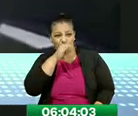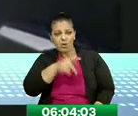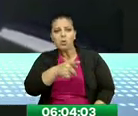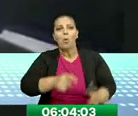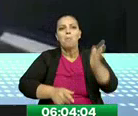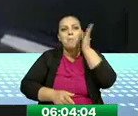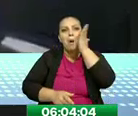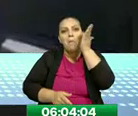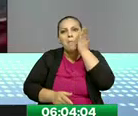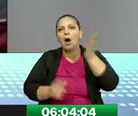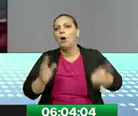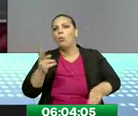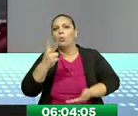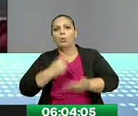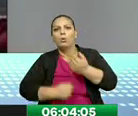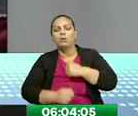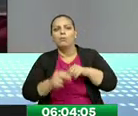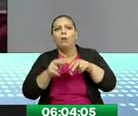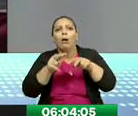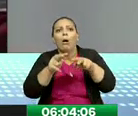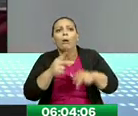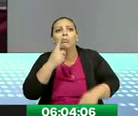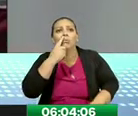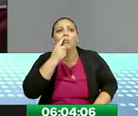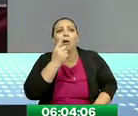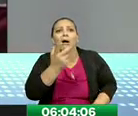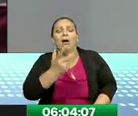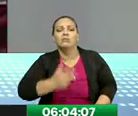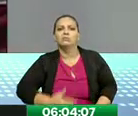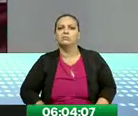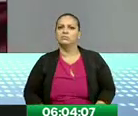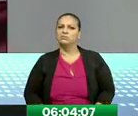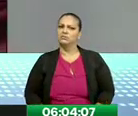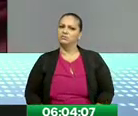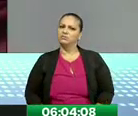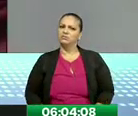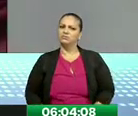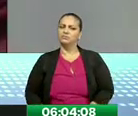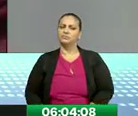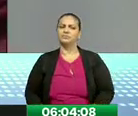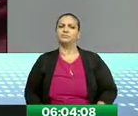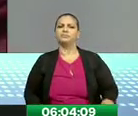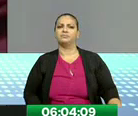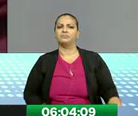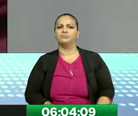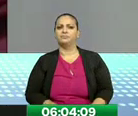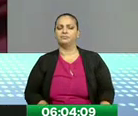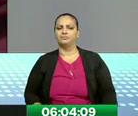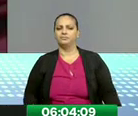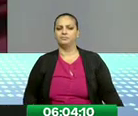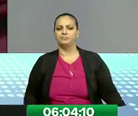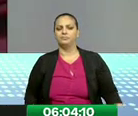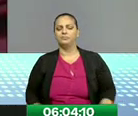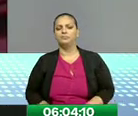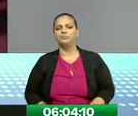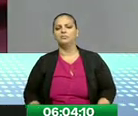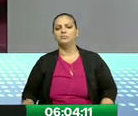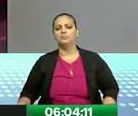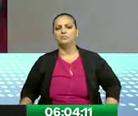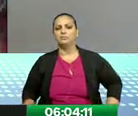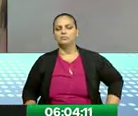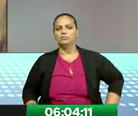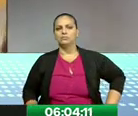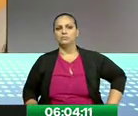los hijos, que los familiares. Están, los hijos que están viendo a su familiar agredido de esa manera. También andarán con los diablos